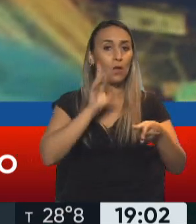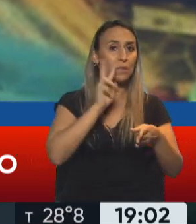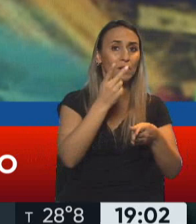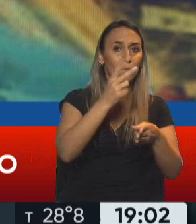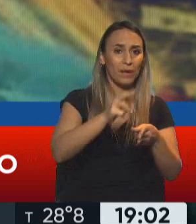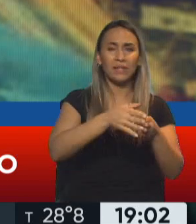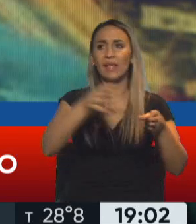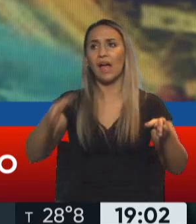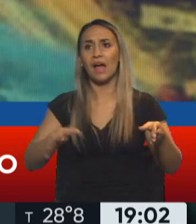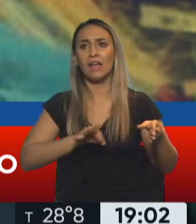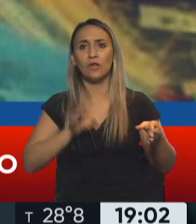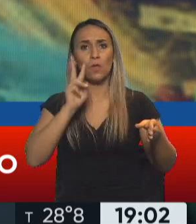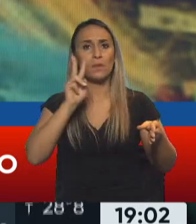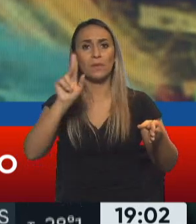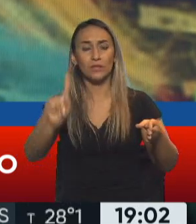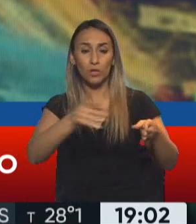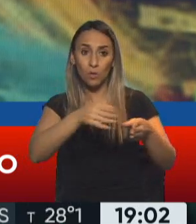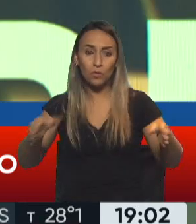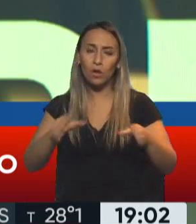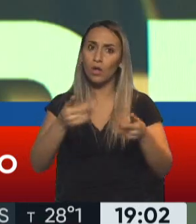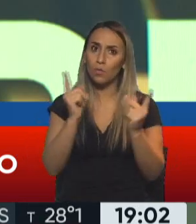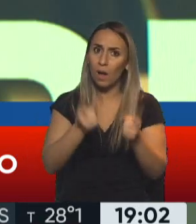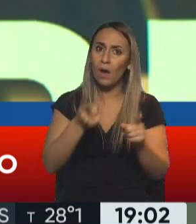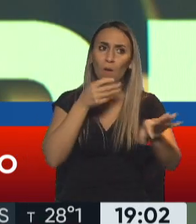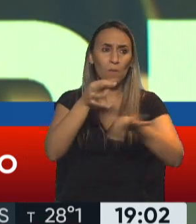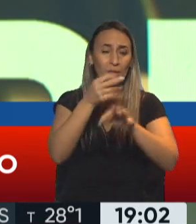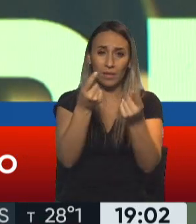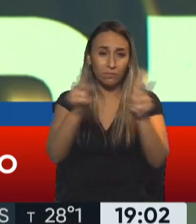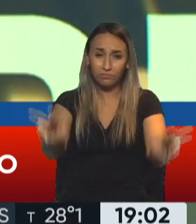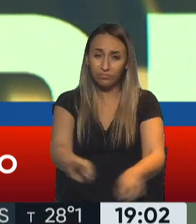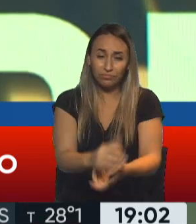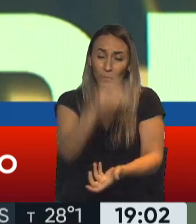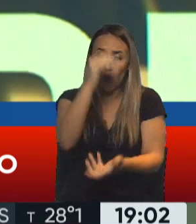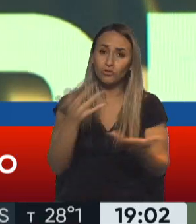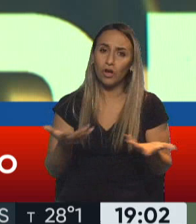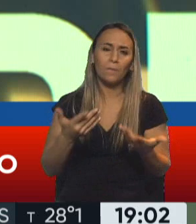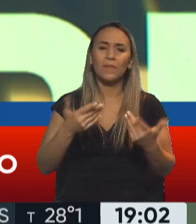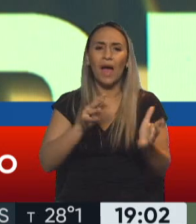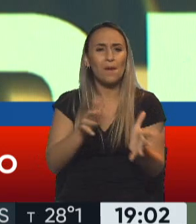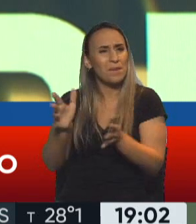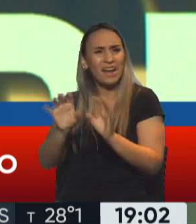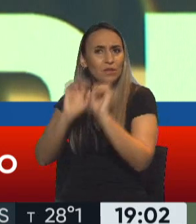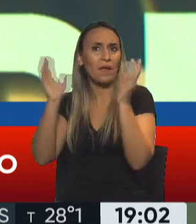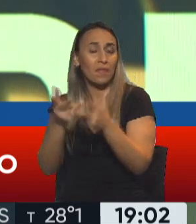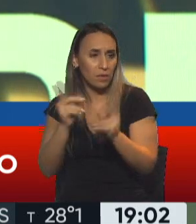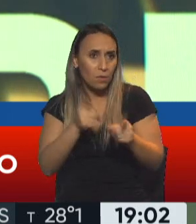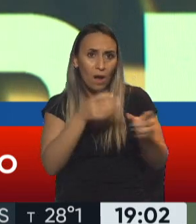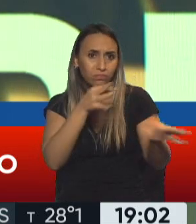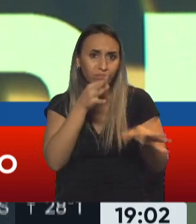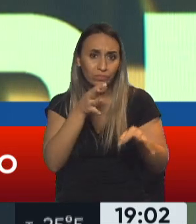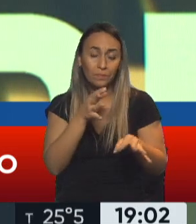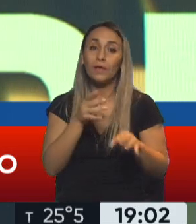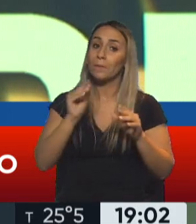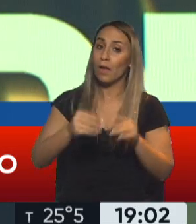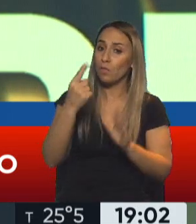2021, pese al contexto que estamos viviendo, pese a la crisis económica que golpea a todos los sectores. De esos balances, que es un punto súper interesante y que hay que